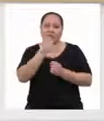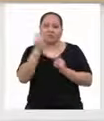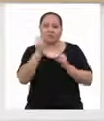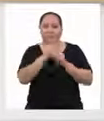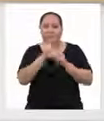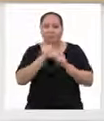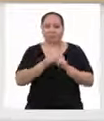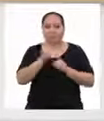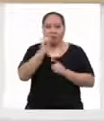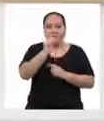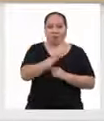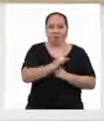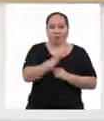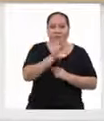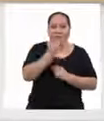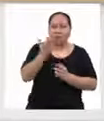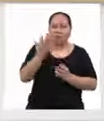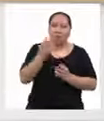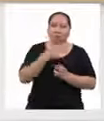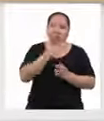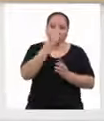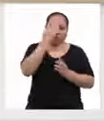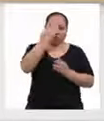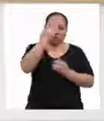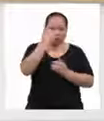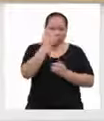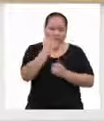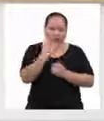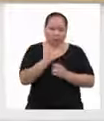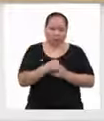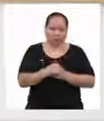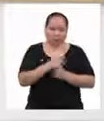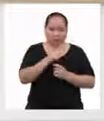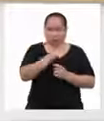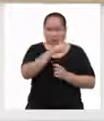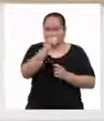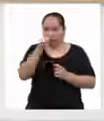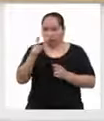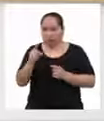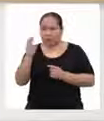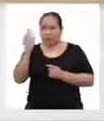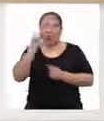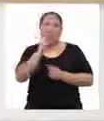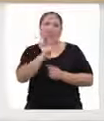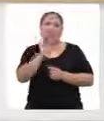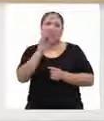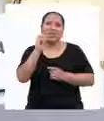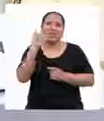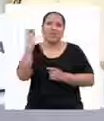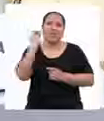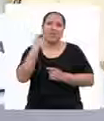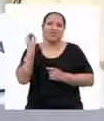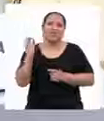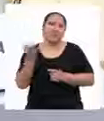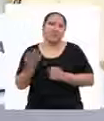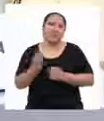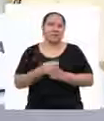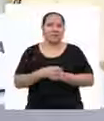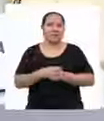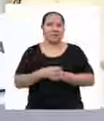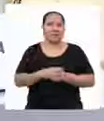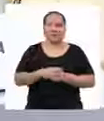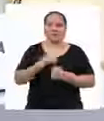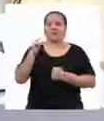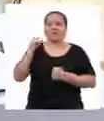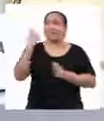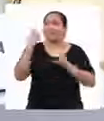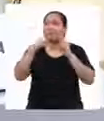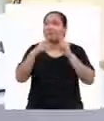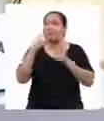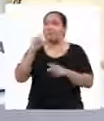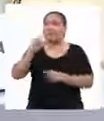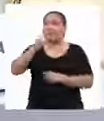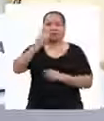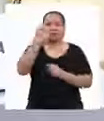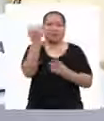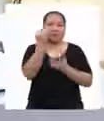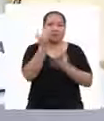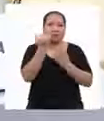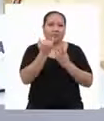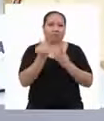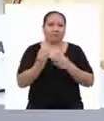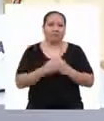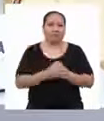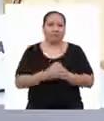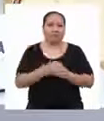un elemento o una serie de elementos respecto al 100%. Entonces vamos con el primer